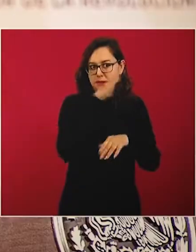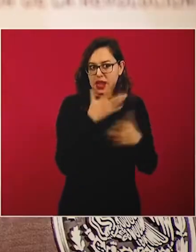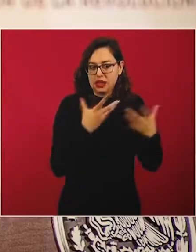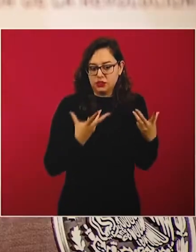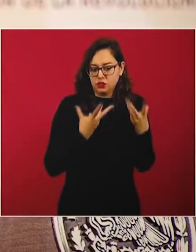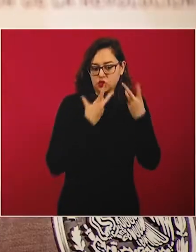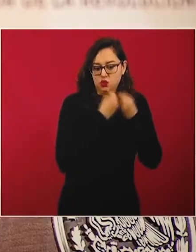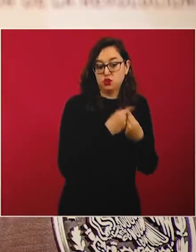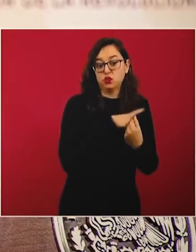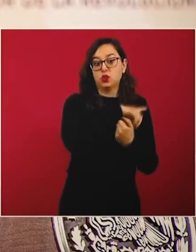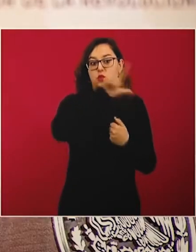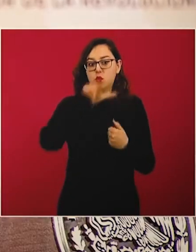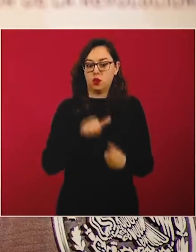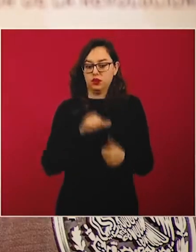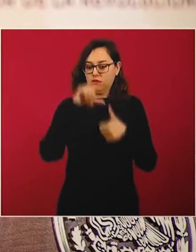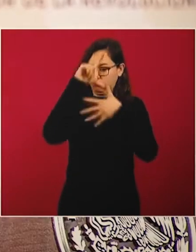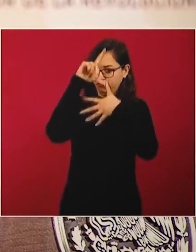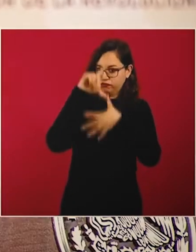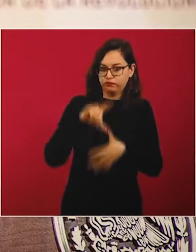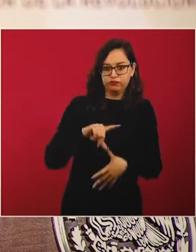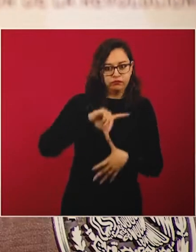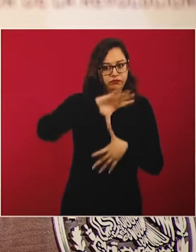de como